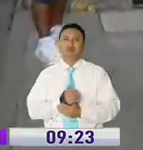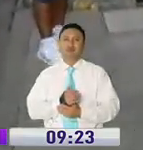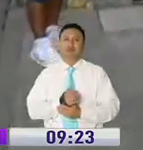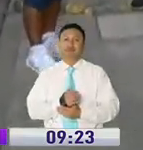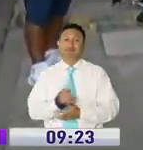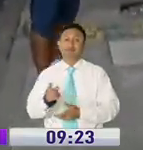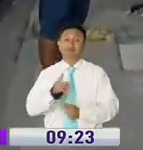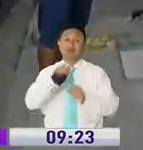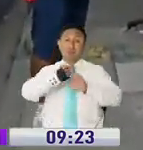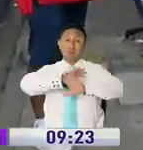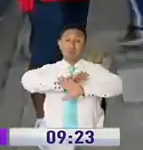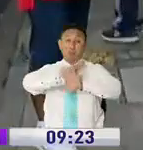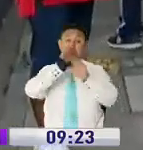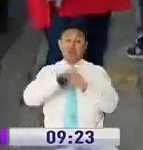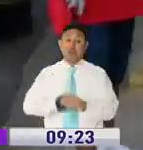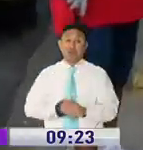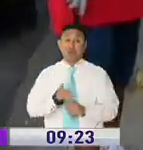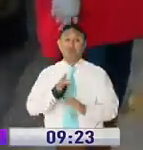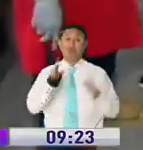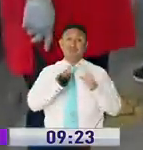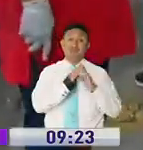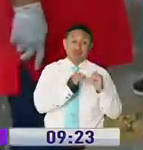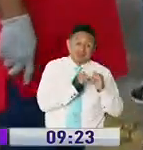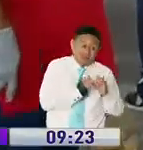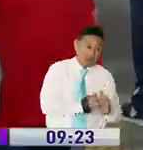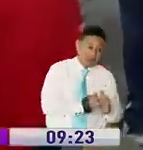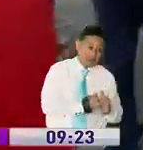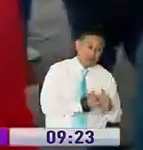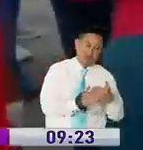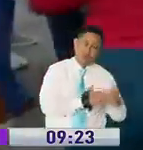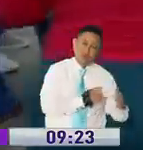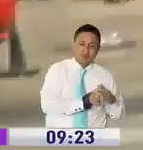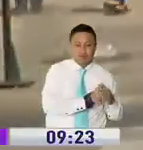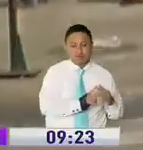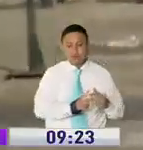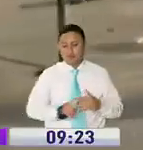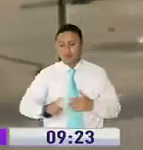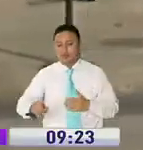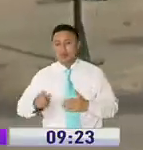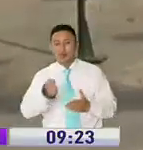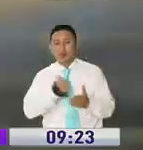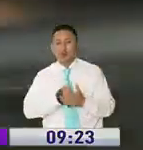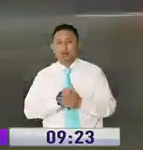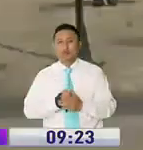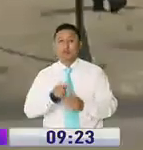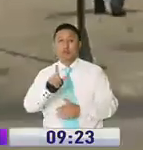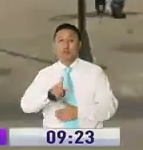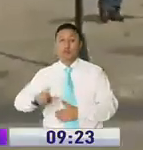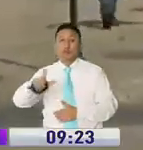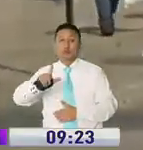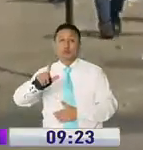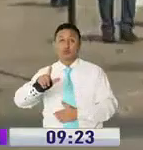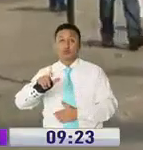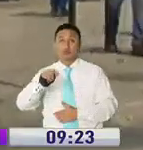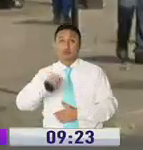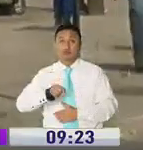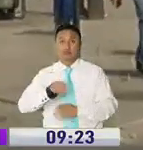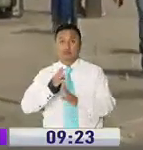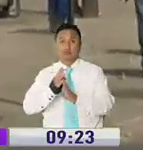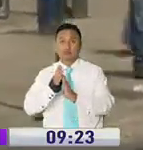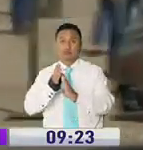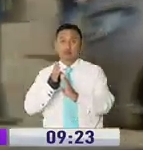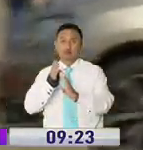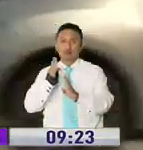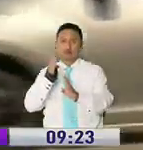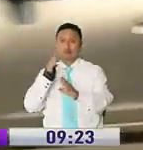Deben madrugar, deben salir del aislamiento en busca de medicinas. La mañana de este lunes debieron formar extensas